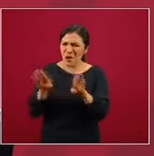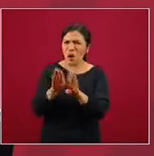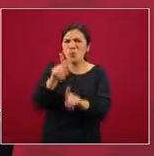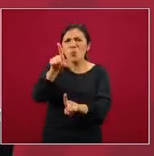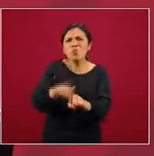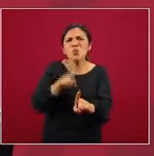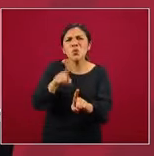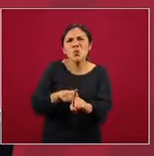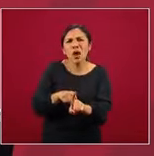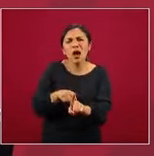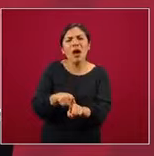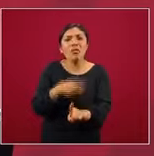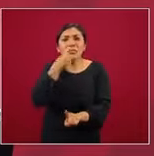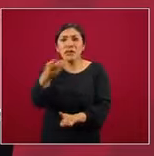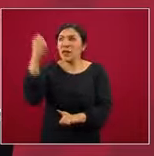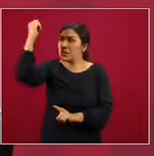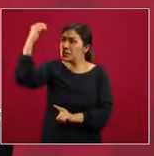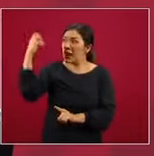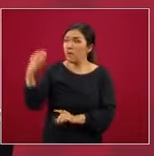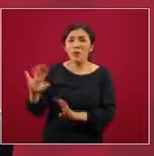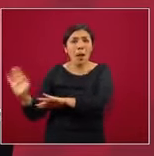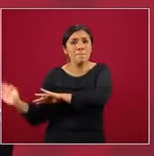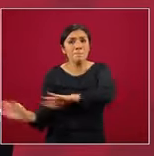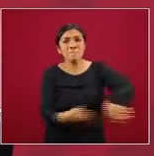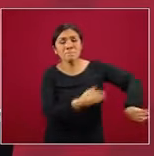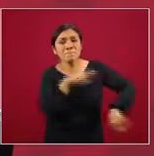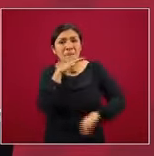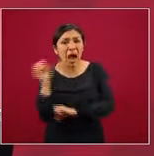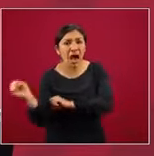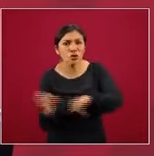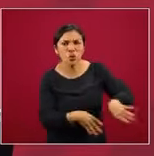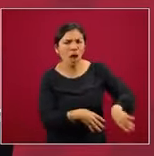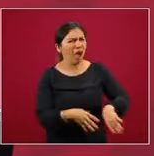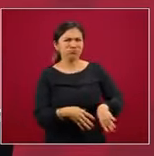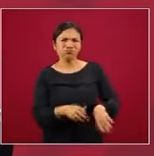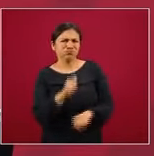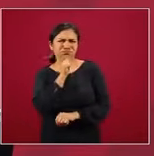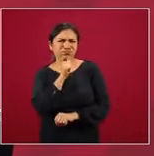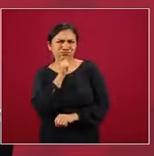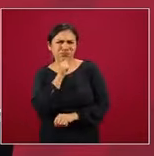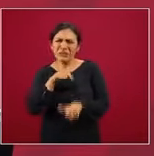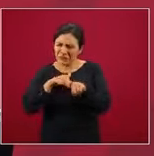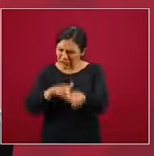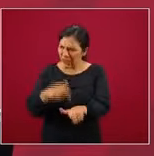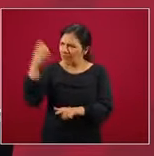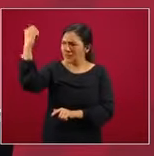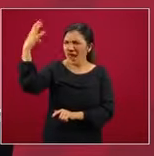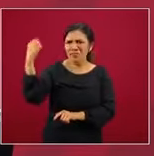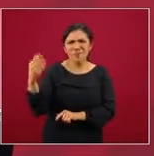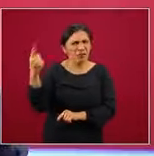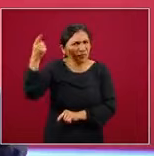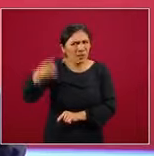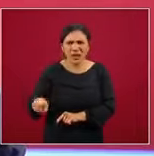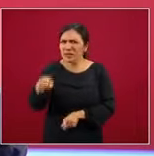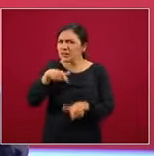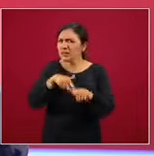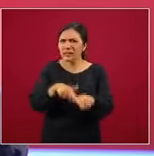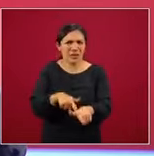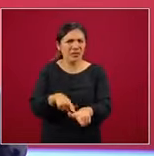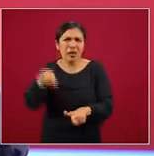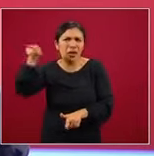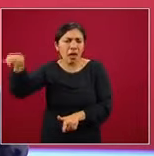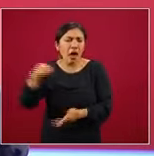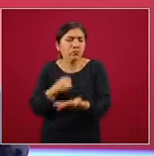que habíamos tirado a la basura el semáforo. No está tirado a la basura, el semáforo sigue vigente, es